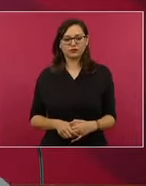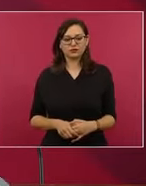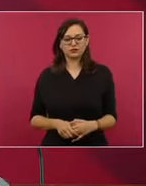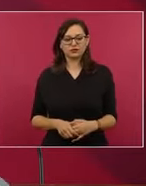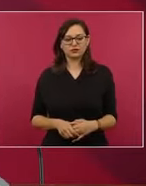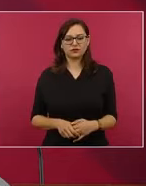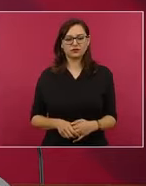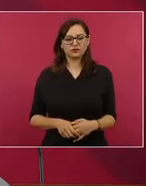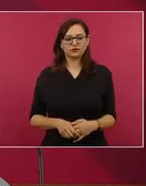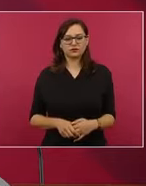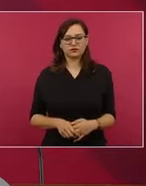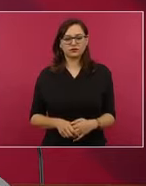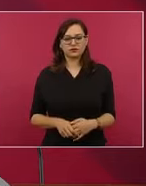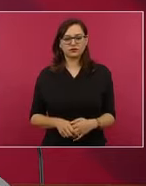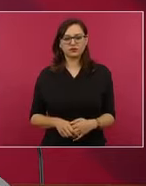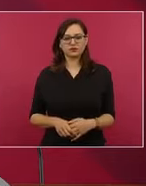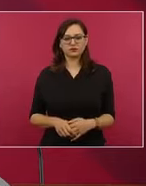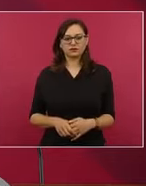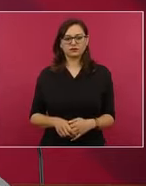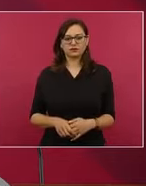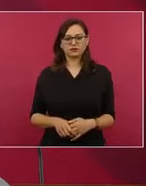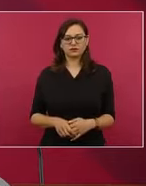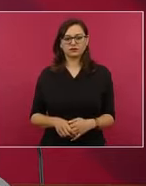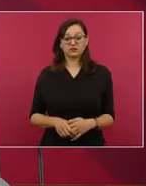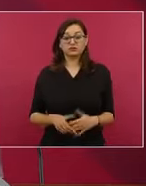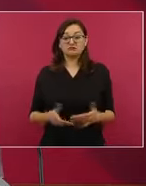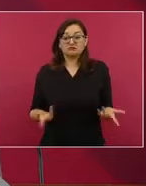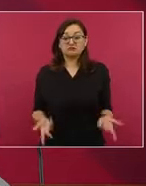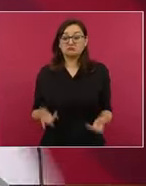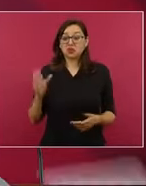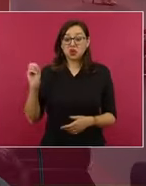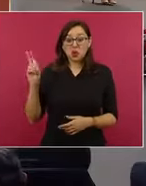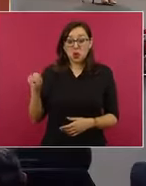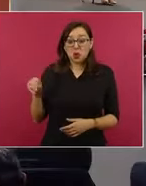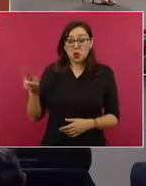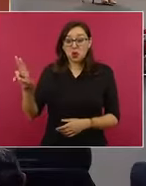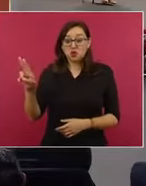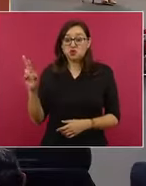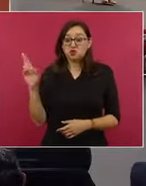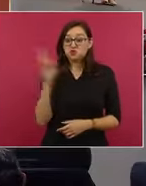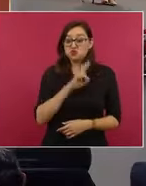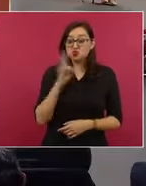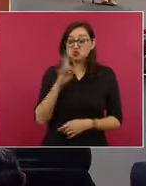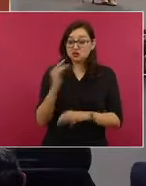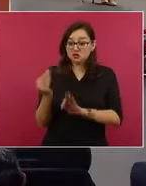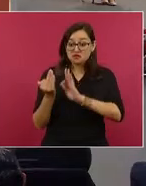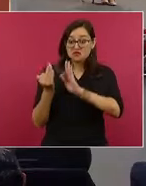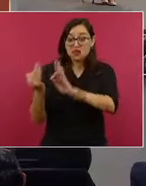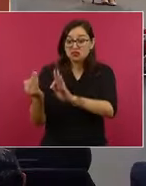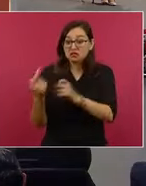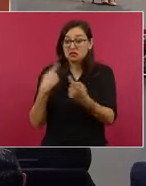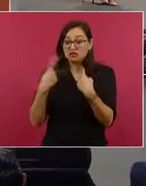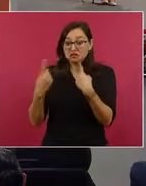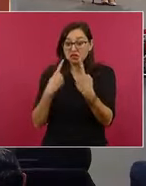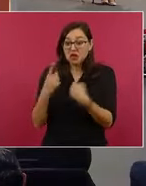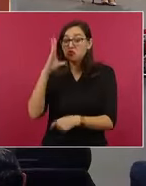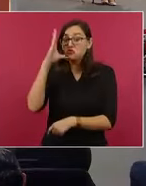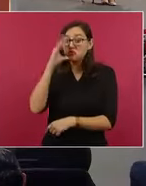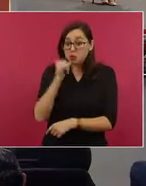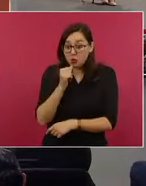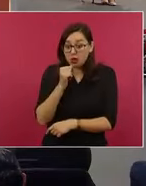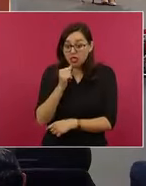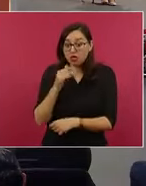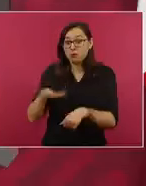No va a poder la ONU hablar con Rusia porque expulsaron a Rusia, entonces ¿quién va a